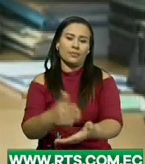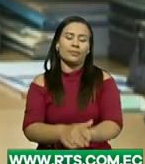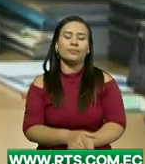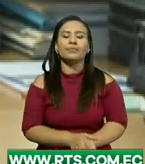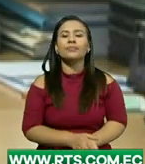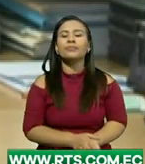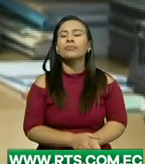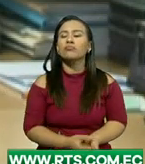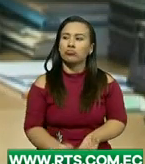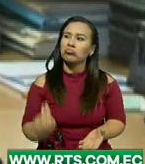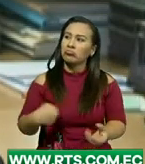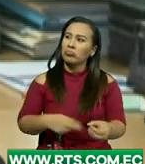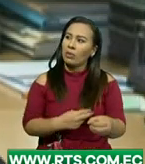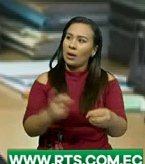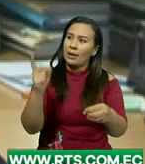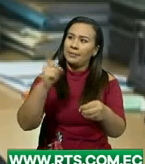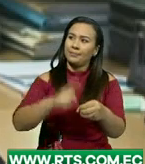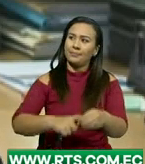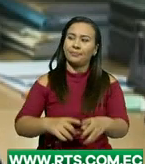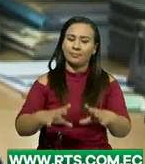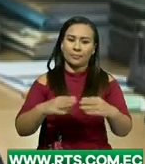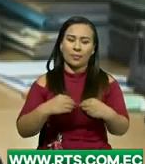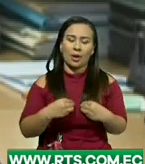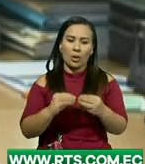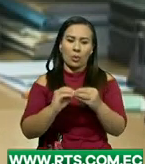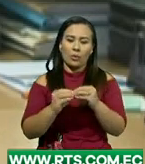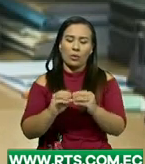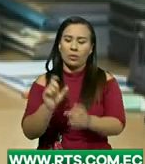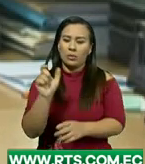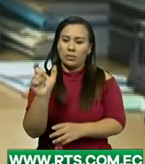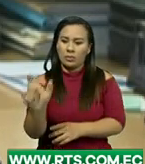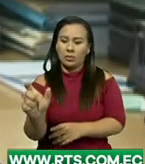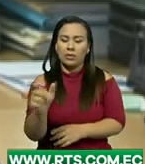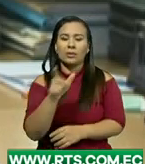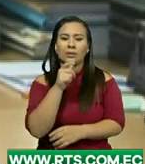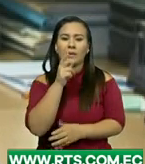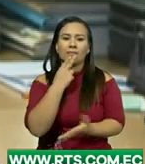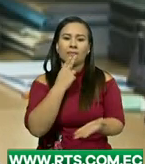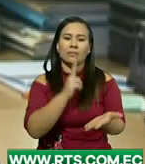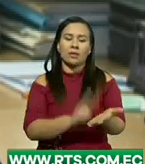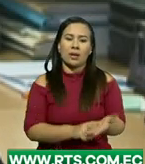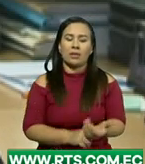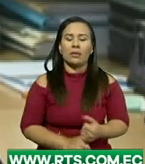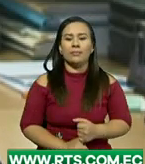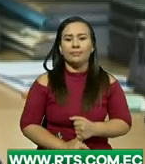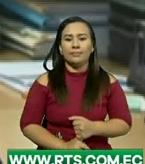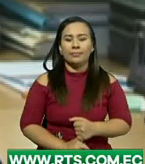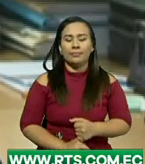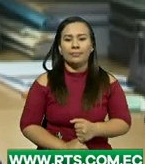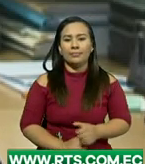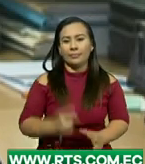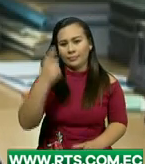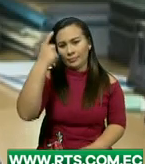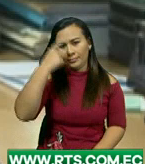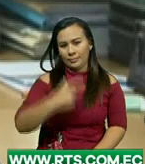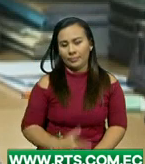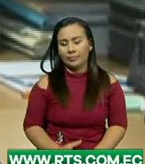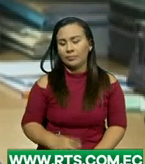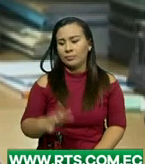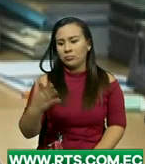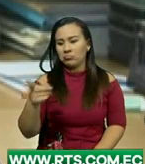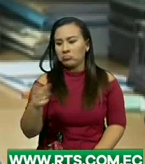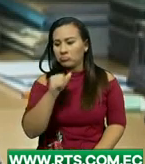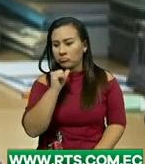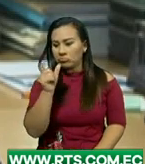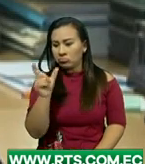lo registró y está asignado un número de identidad que corresponde a esa carta de naturalización. A esta persona no se le emitió ningún documento